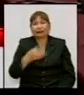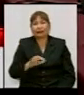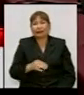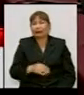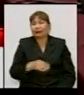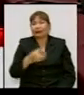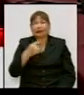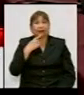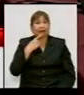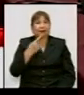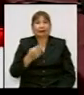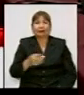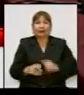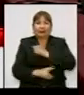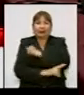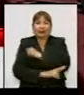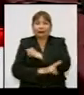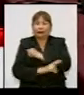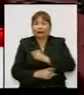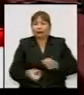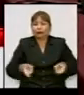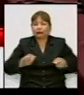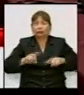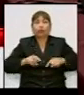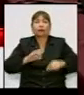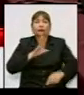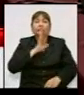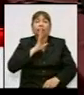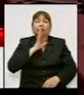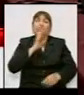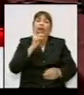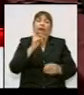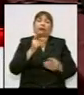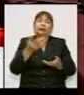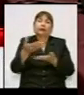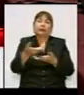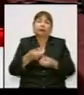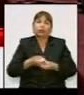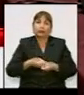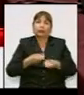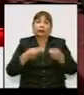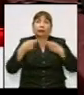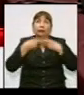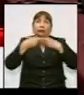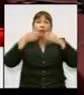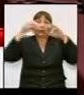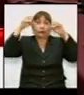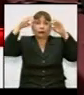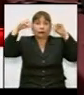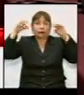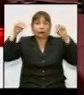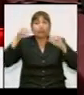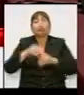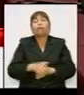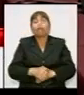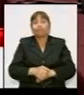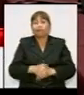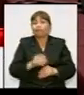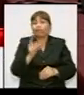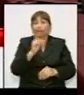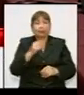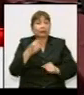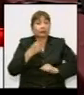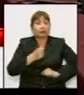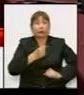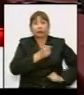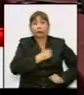nacional cuando hablamos, por ejemplo, de un proveedor de electricidad. Ni la Fuerza Aérea, ni el